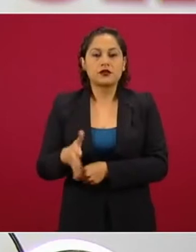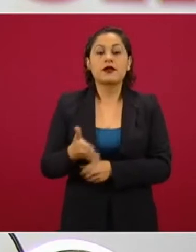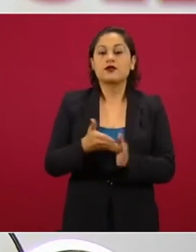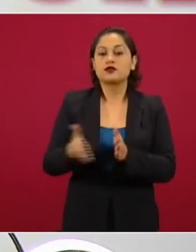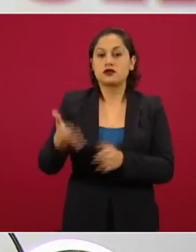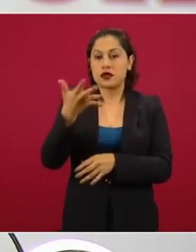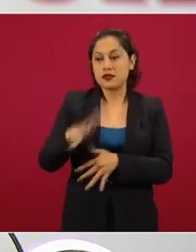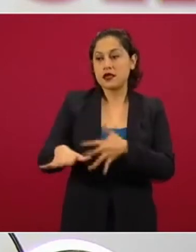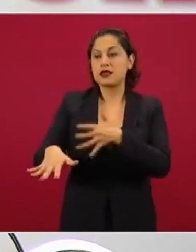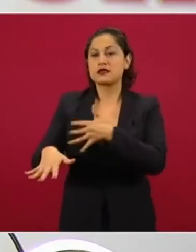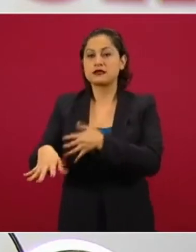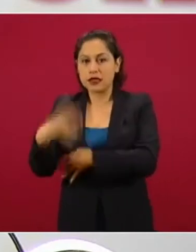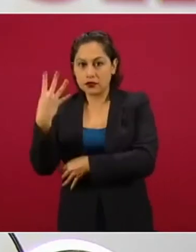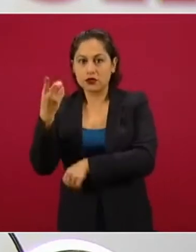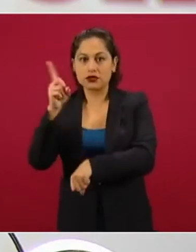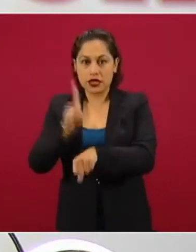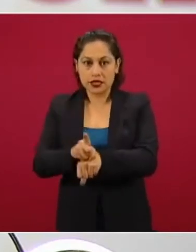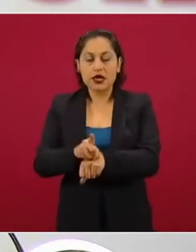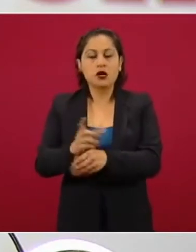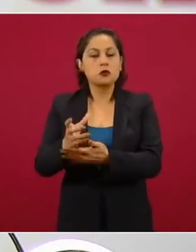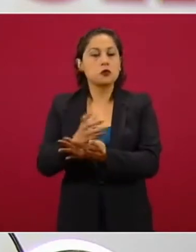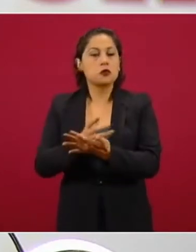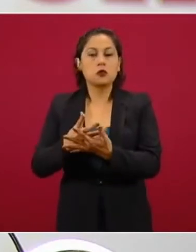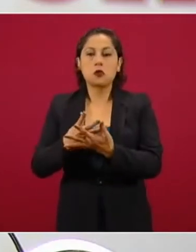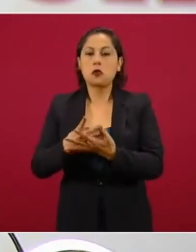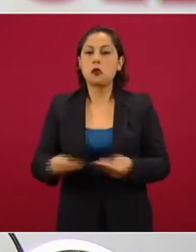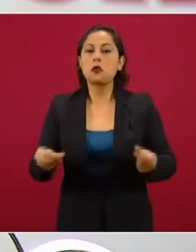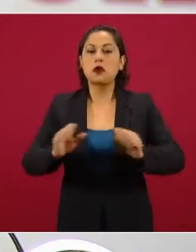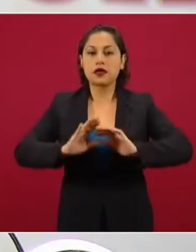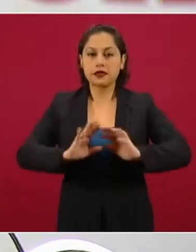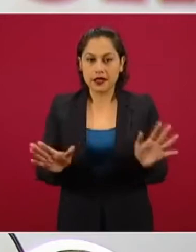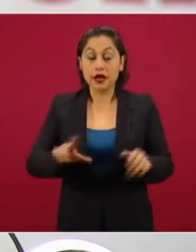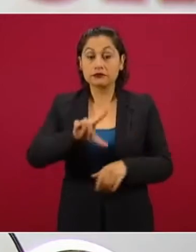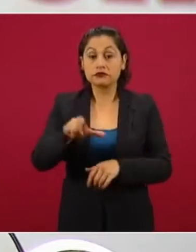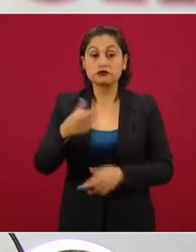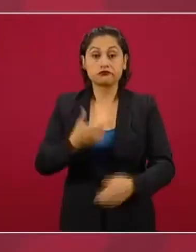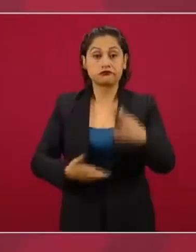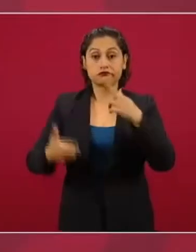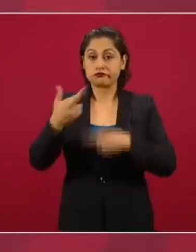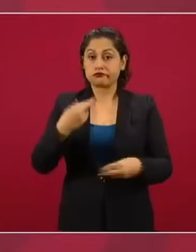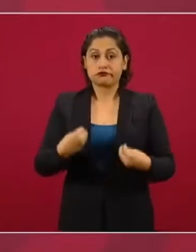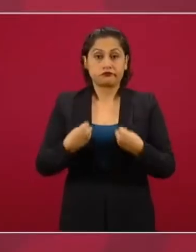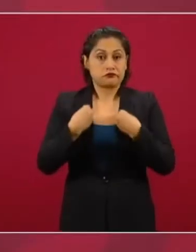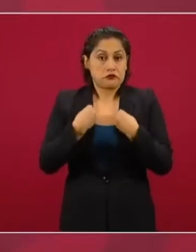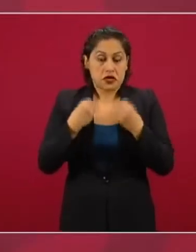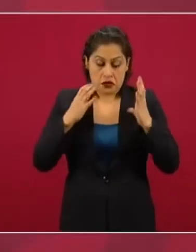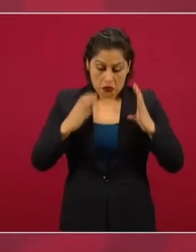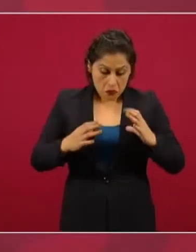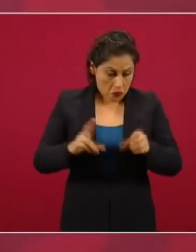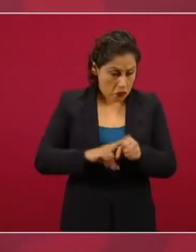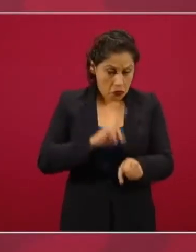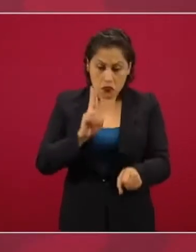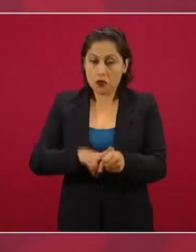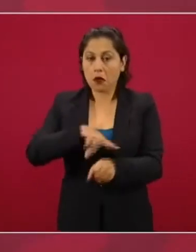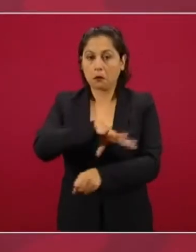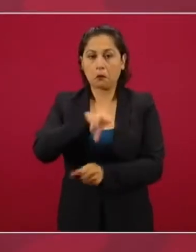días, dejan de ser contagiosas y tienen ya un restablecimiento de su organismo por